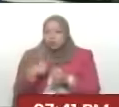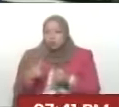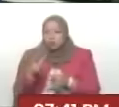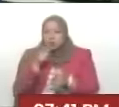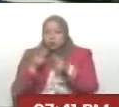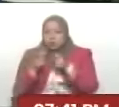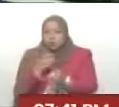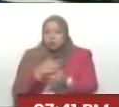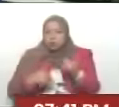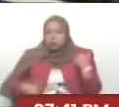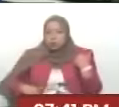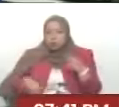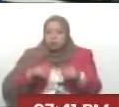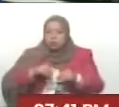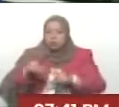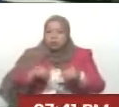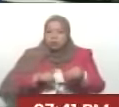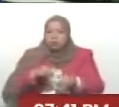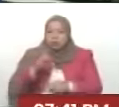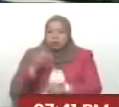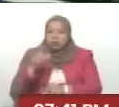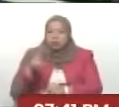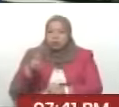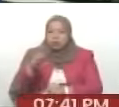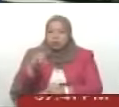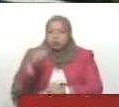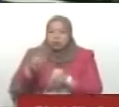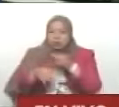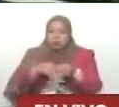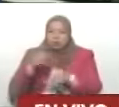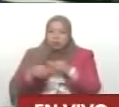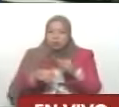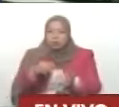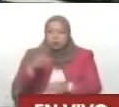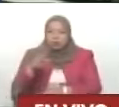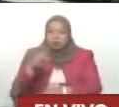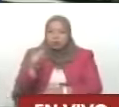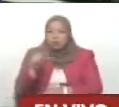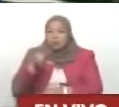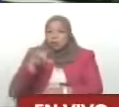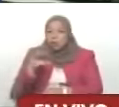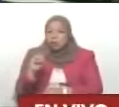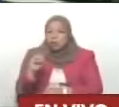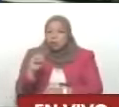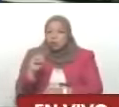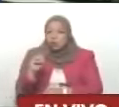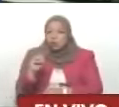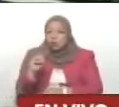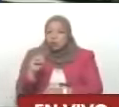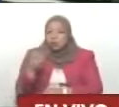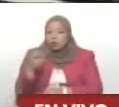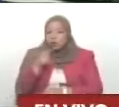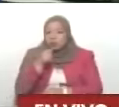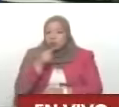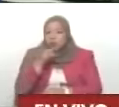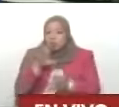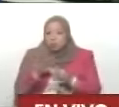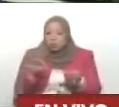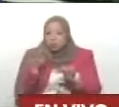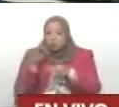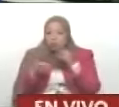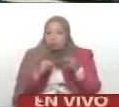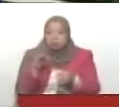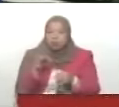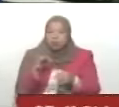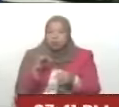presidente se le escapó lo de la dieta paleo. Explícame qué es la dieta paleo. Y la primera combatiente me explicó, la dieta